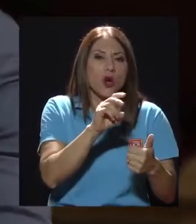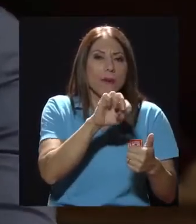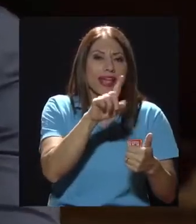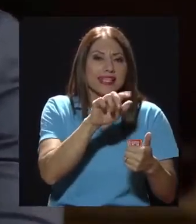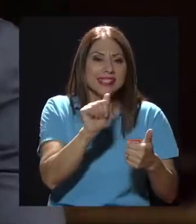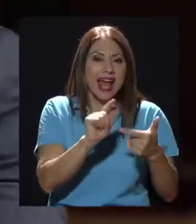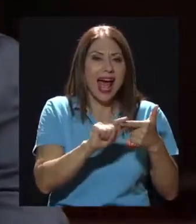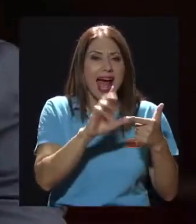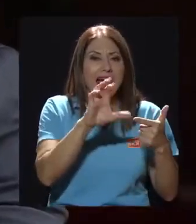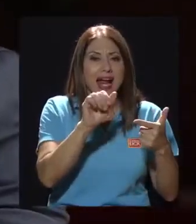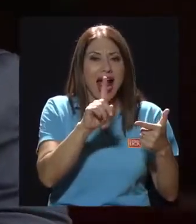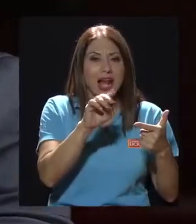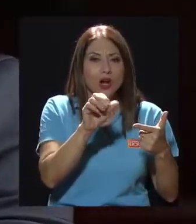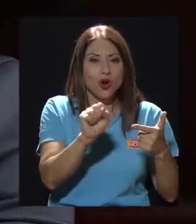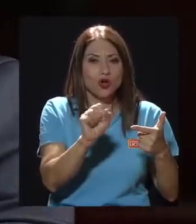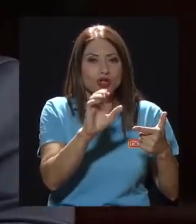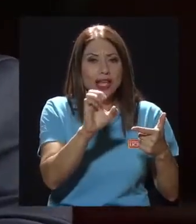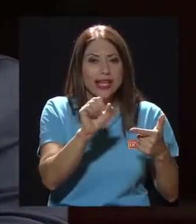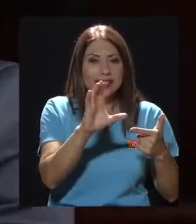Escalante,